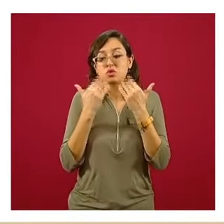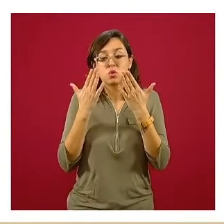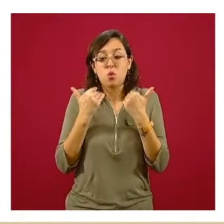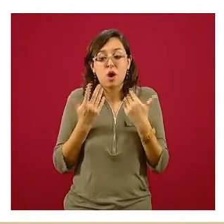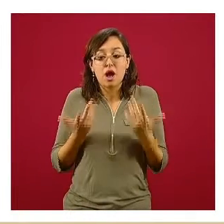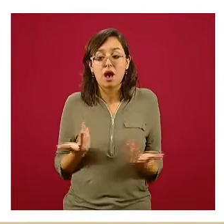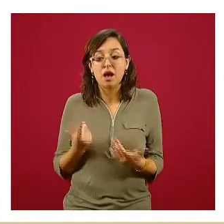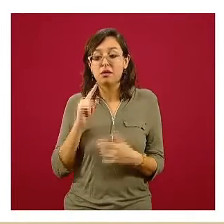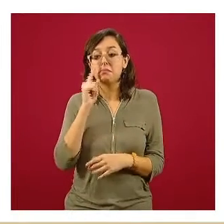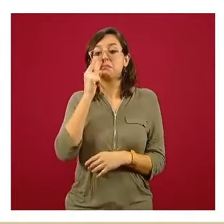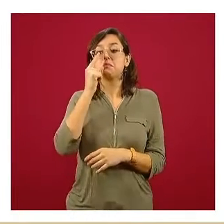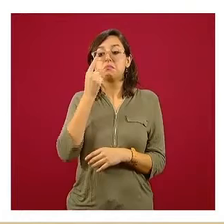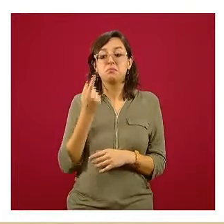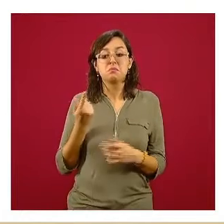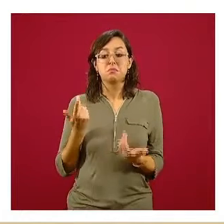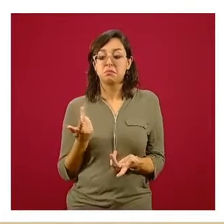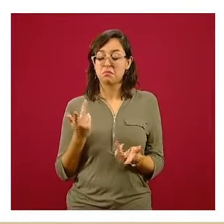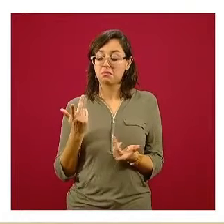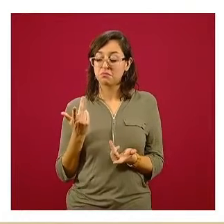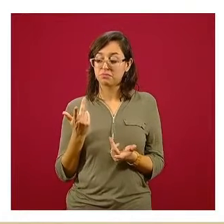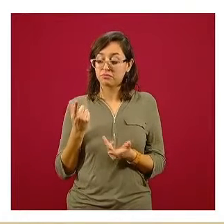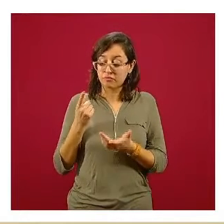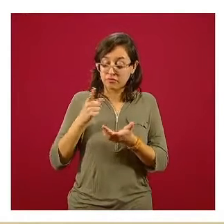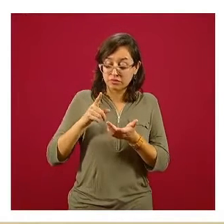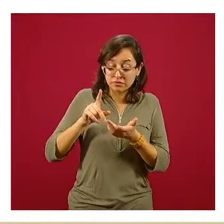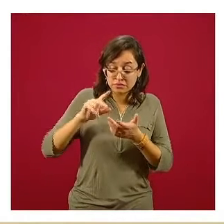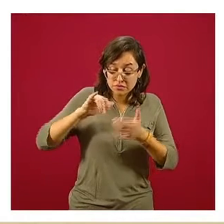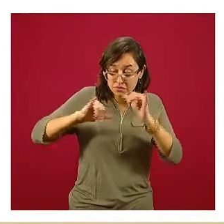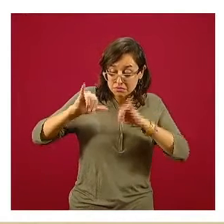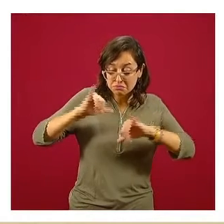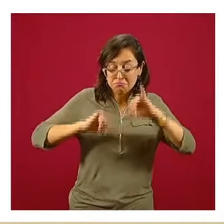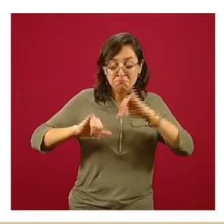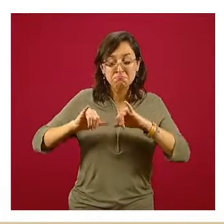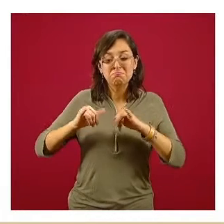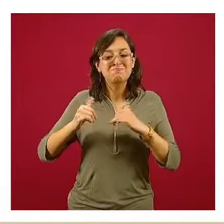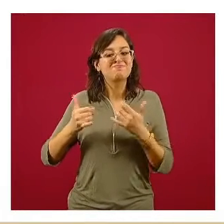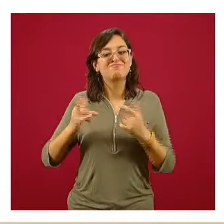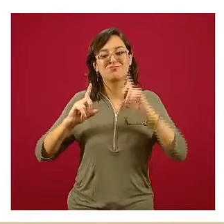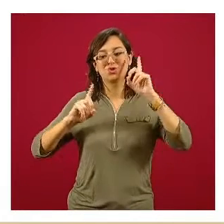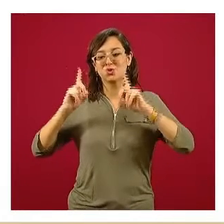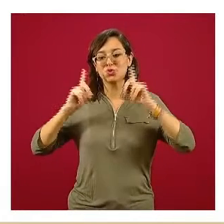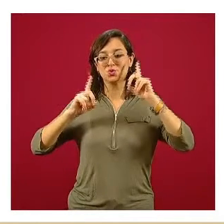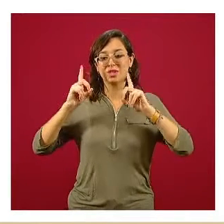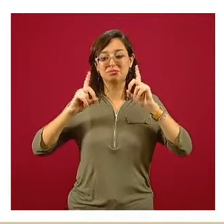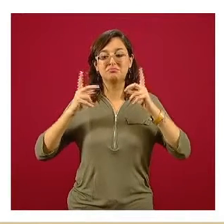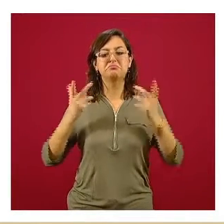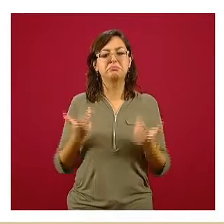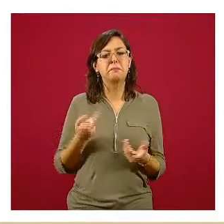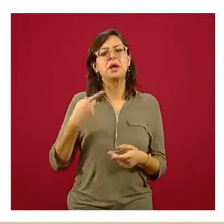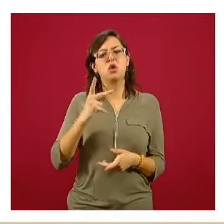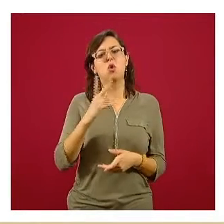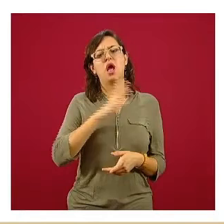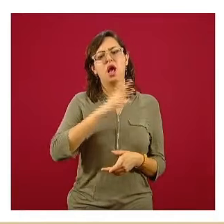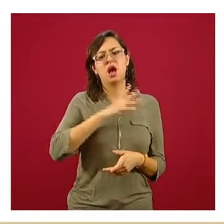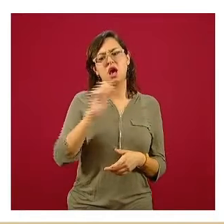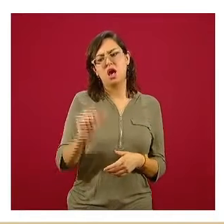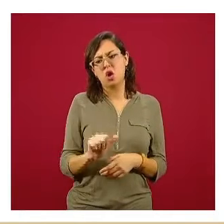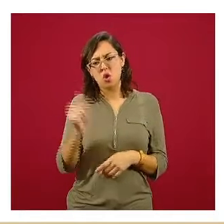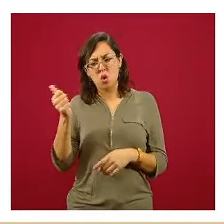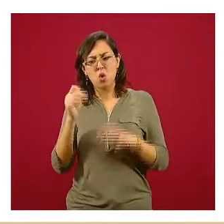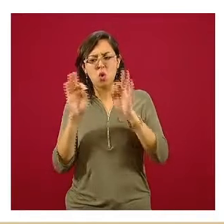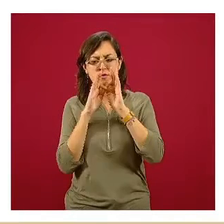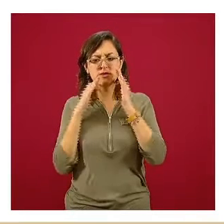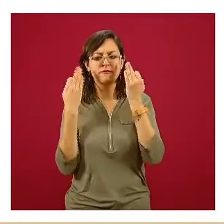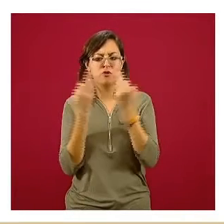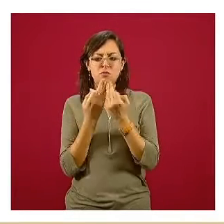espécimen, una muestra de líquidos respiratorios para el diagnóstico por laboratorio y tenemos otros diferentes recursos, igual que en